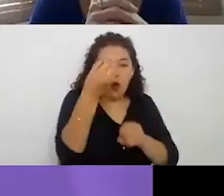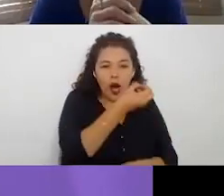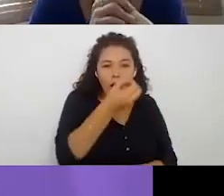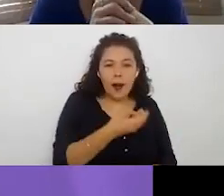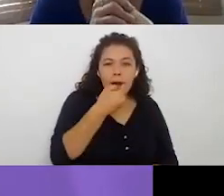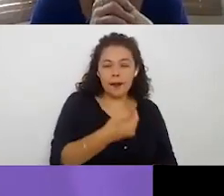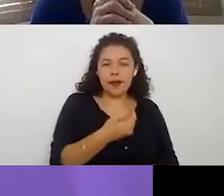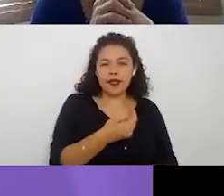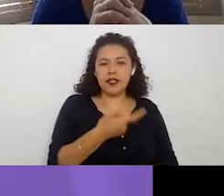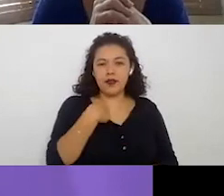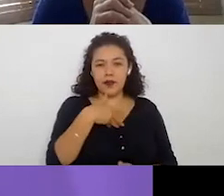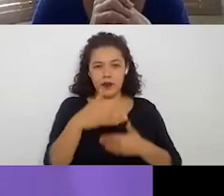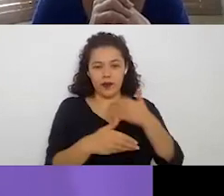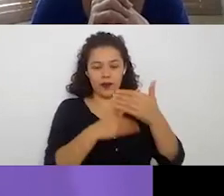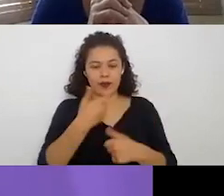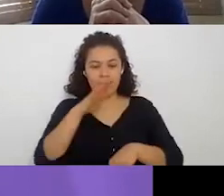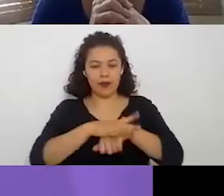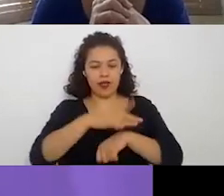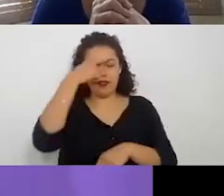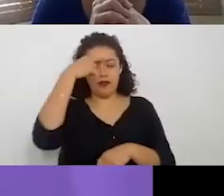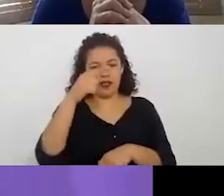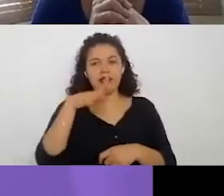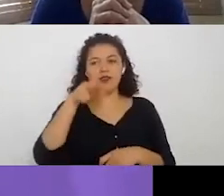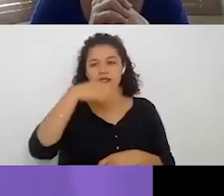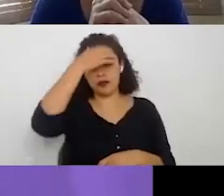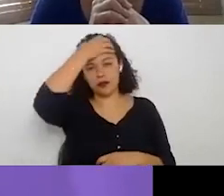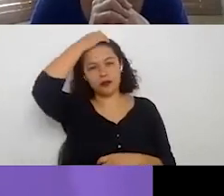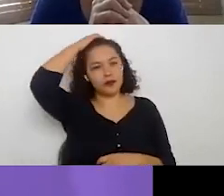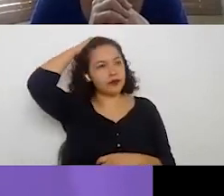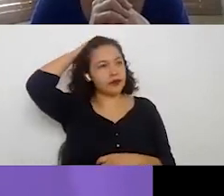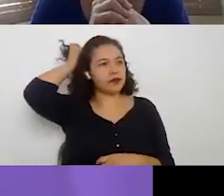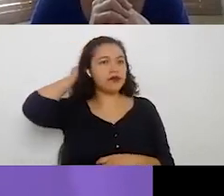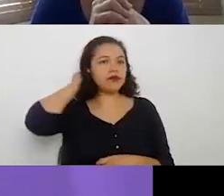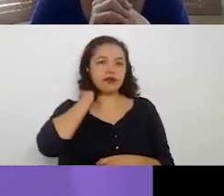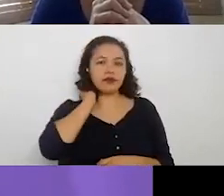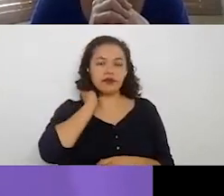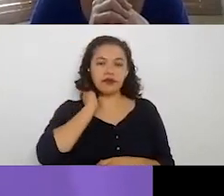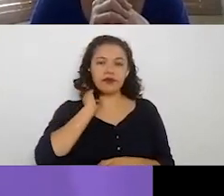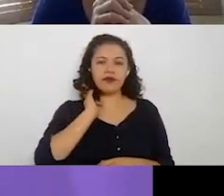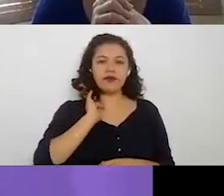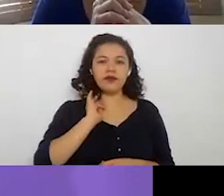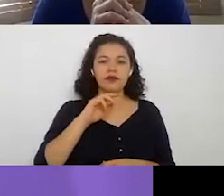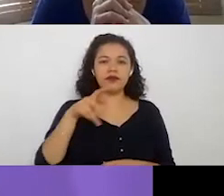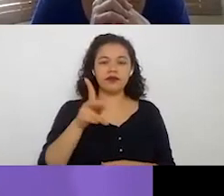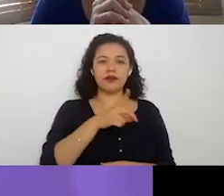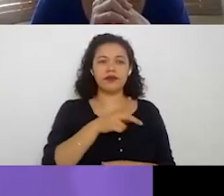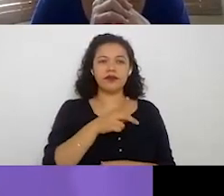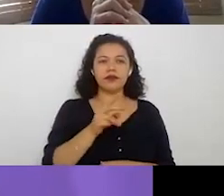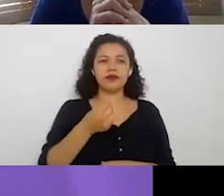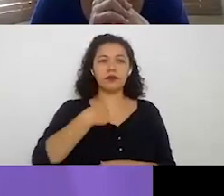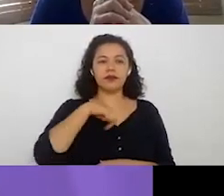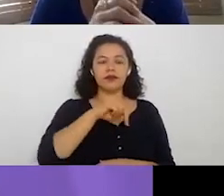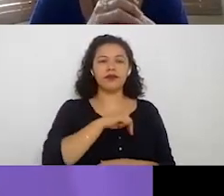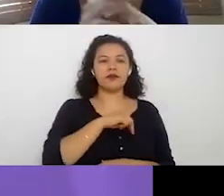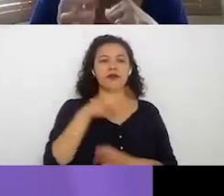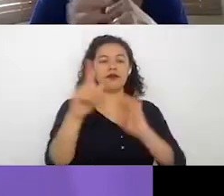Está los procesos que facilitamos, ¿verdad? Pero que también no podemos dejar a la